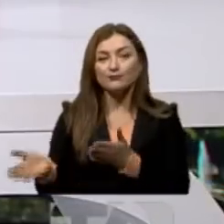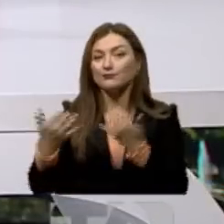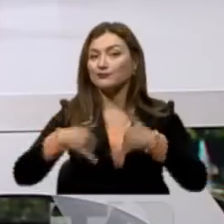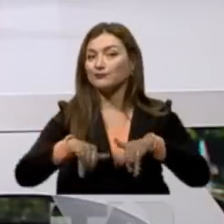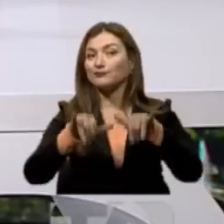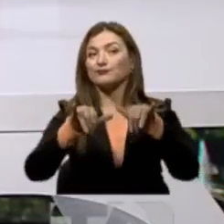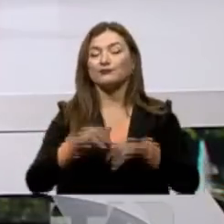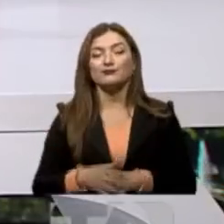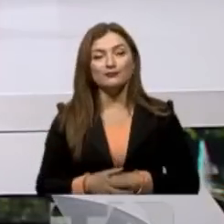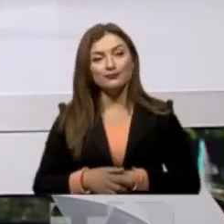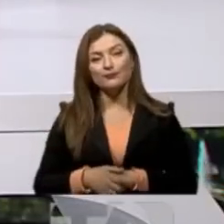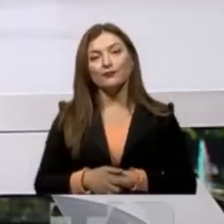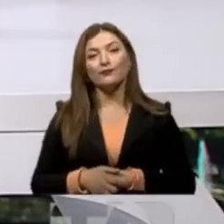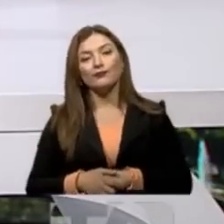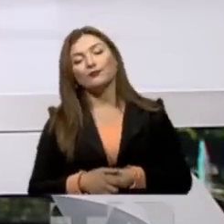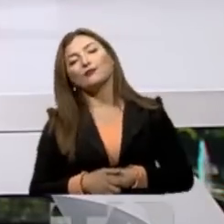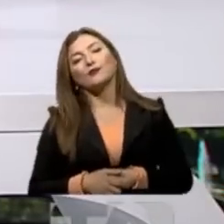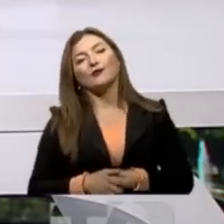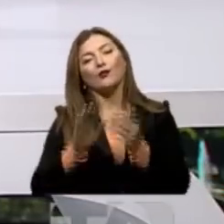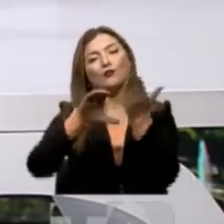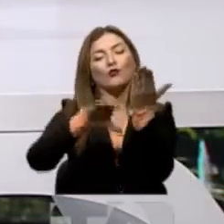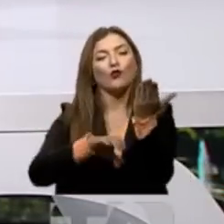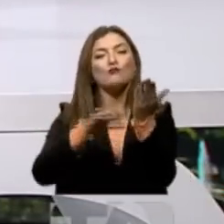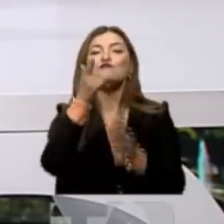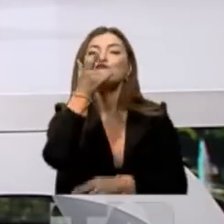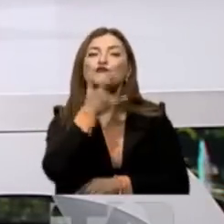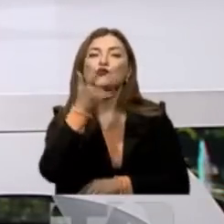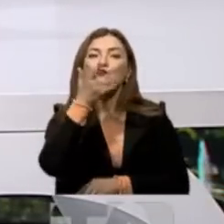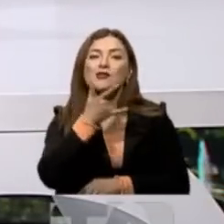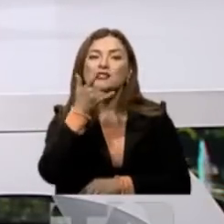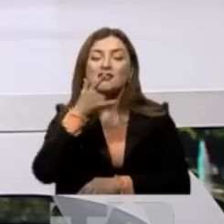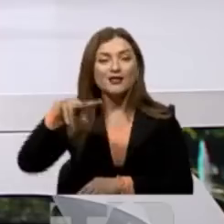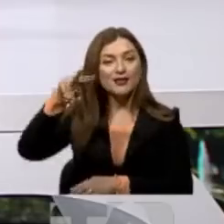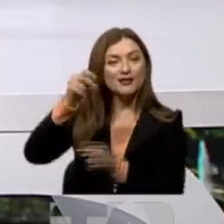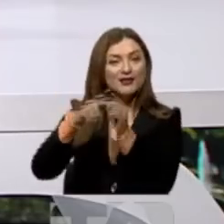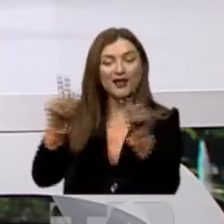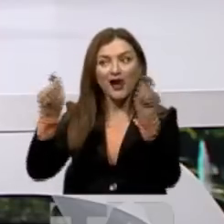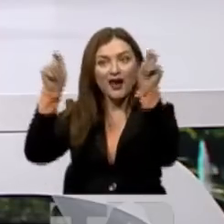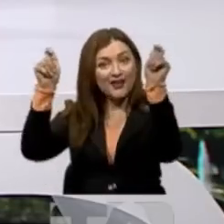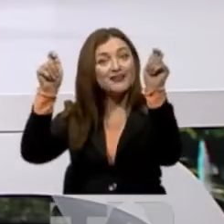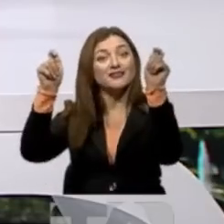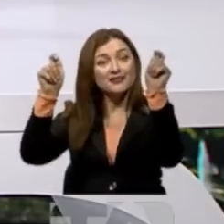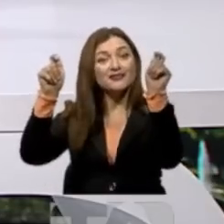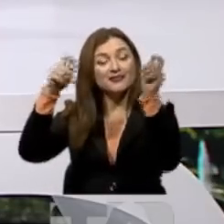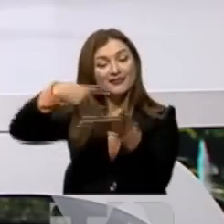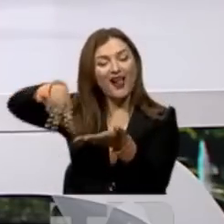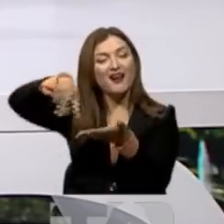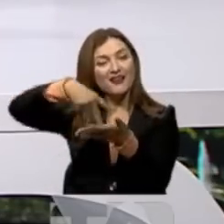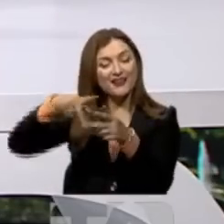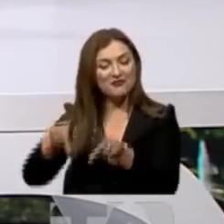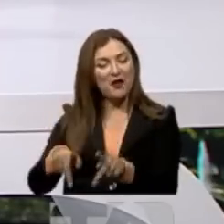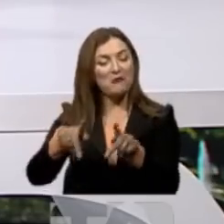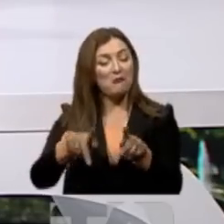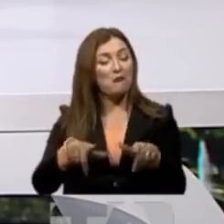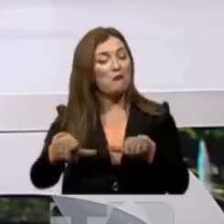Continuamos. Les comentamos a continuación que la parroquia de Pomasqui, al norte de la capital, celebra sus fiestas y se ha preparado o han preparado